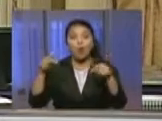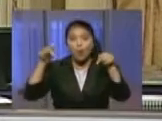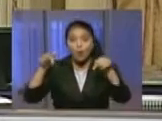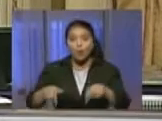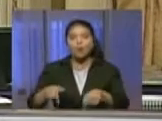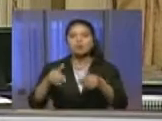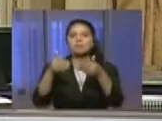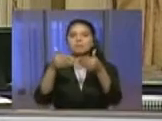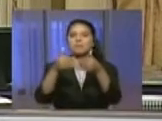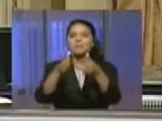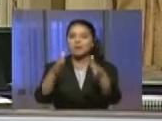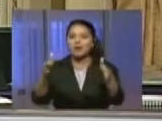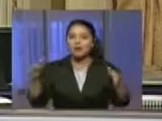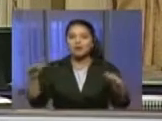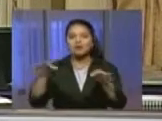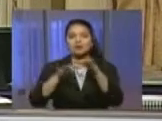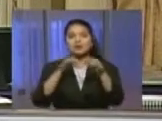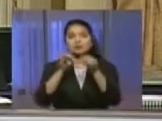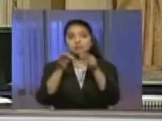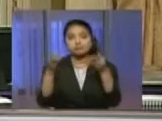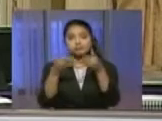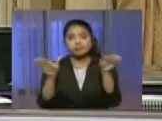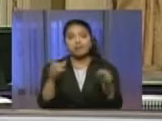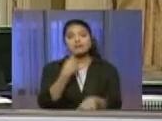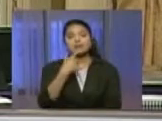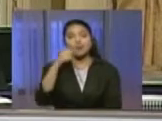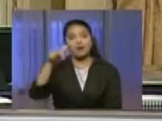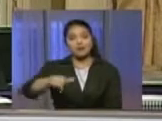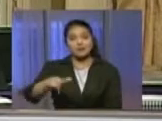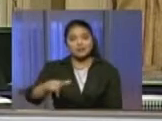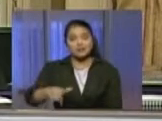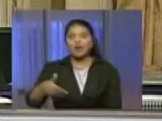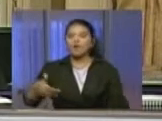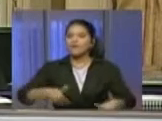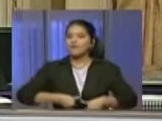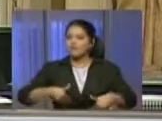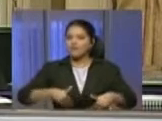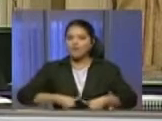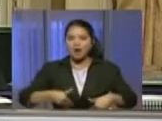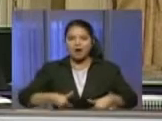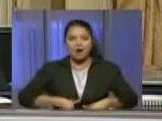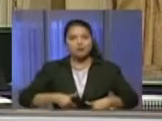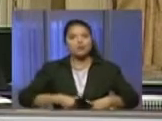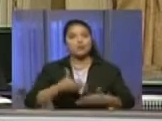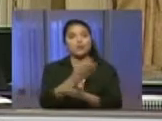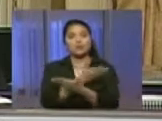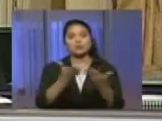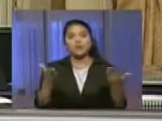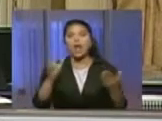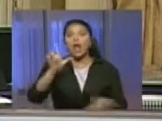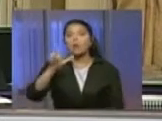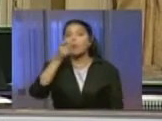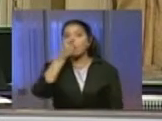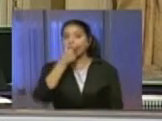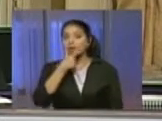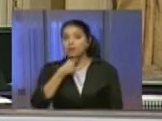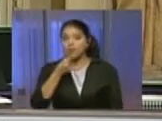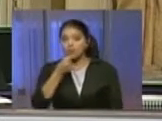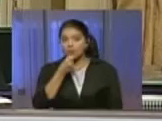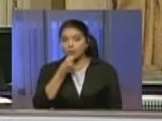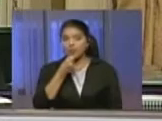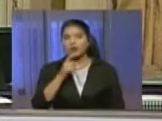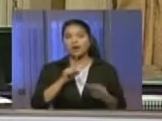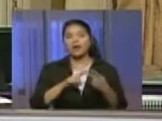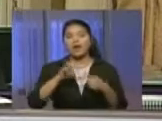inaugurar y yo digo Aquí con todo el esfuerzo que hacemos compañero Luis José marcano